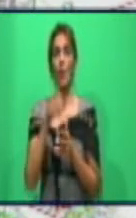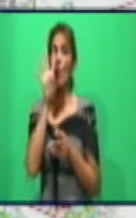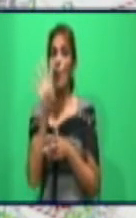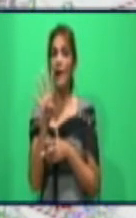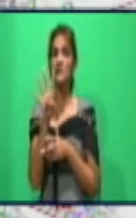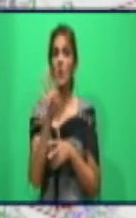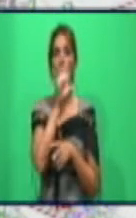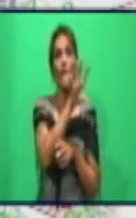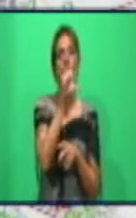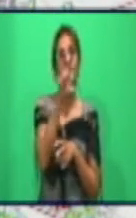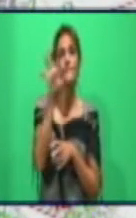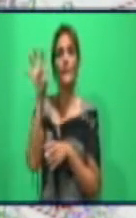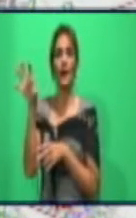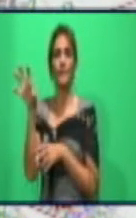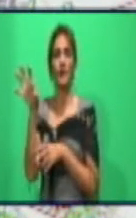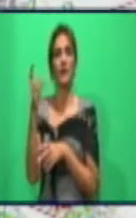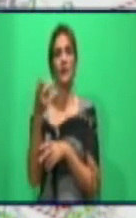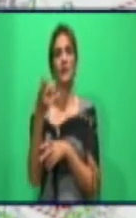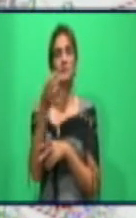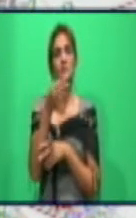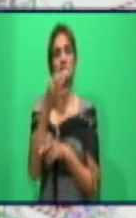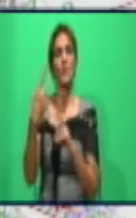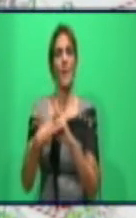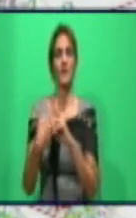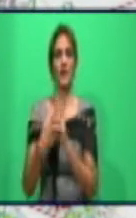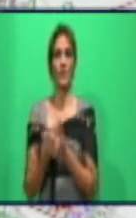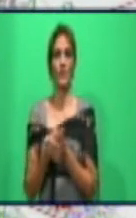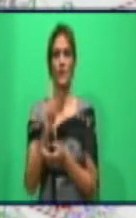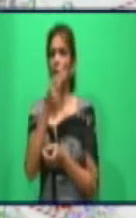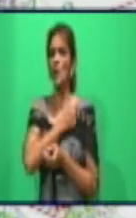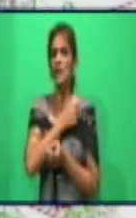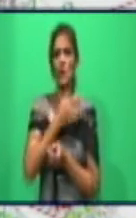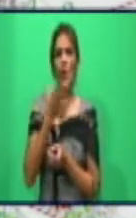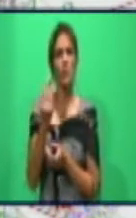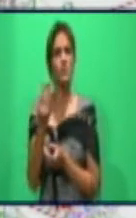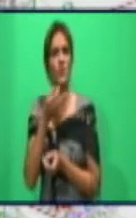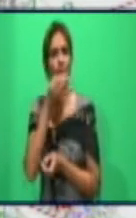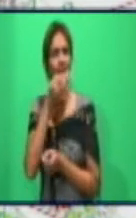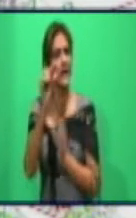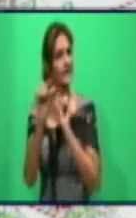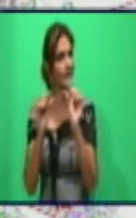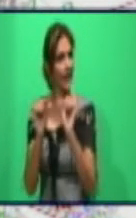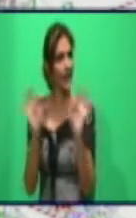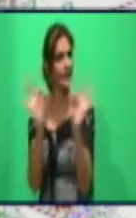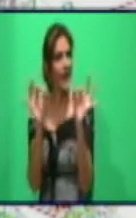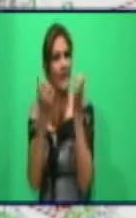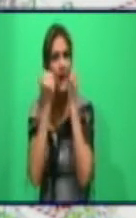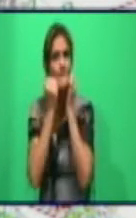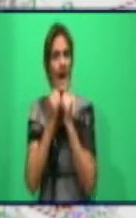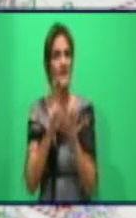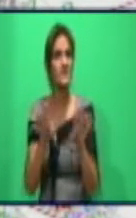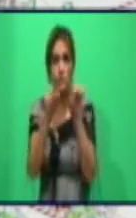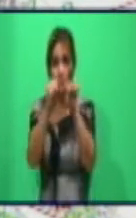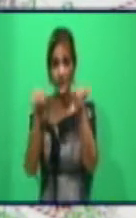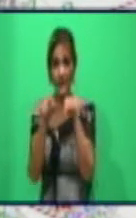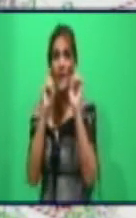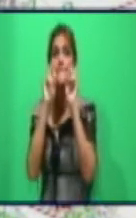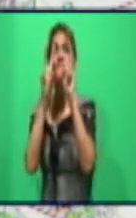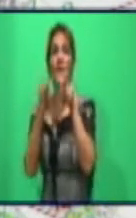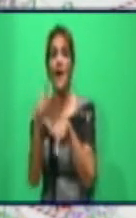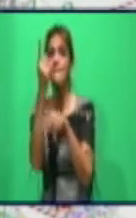por supuesto que no quiero ni clínico muchos explicarles en detalle solamente que los puntos rojos que van apareciendo es